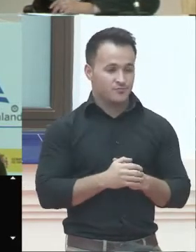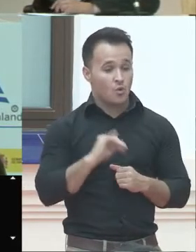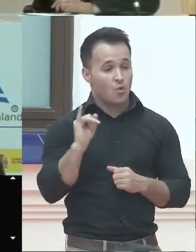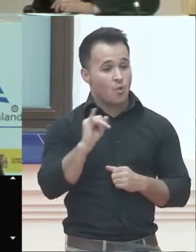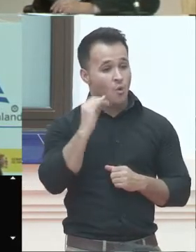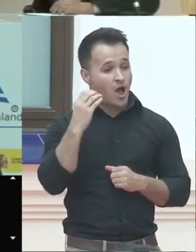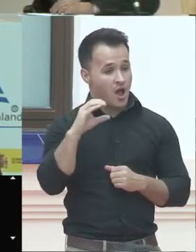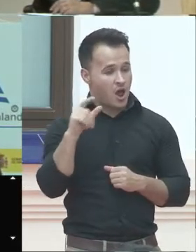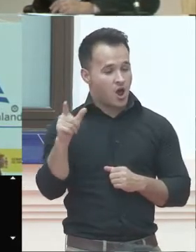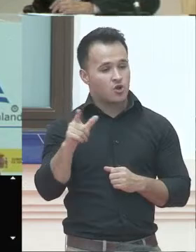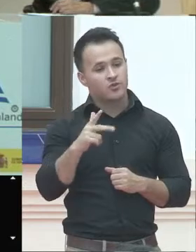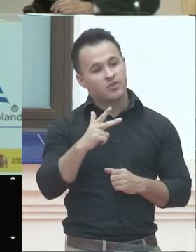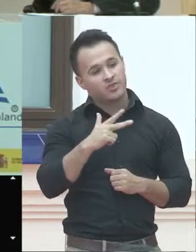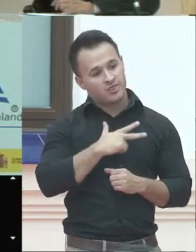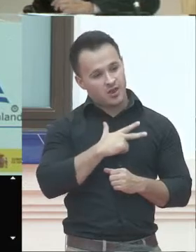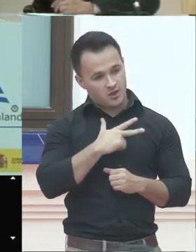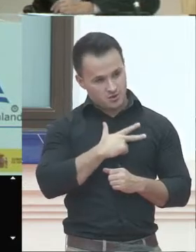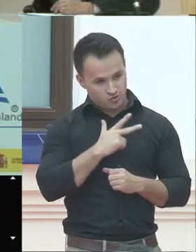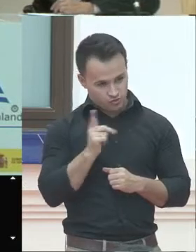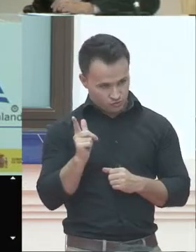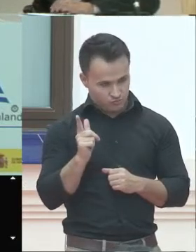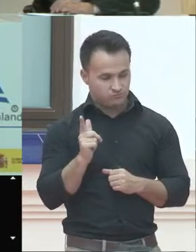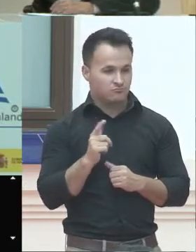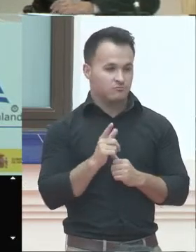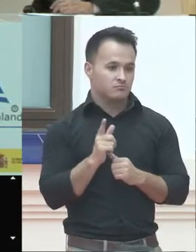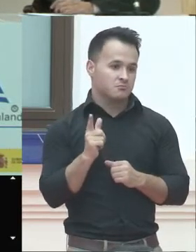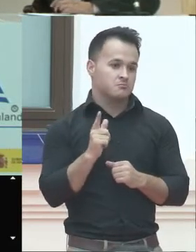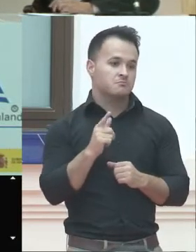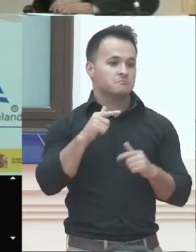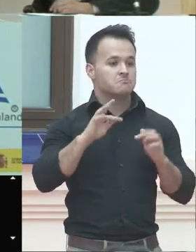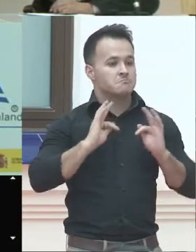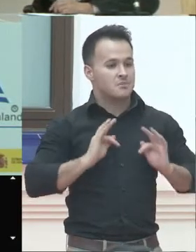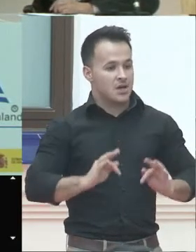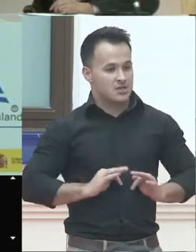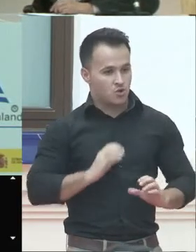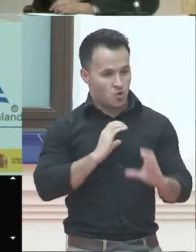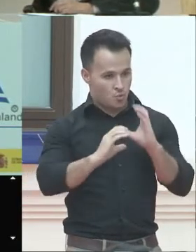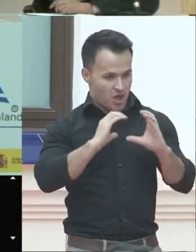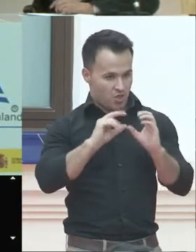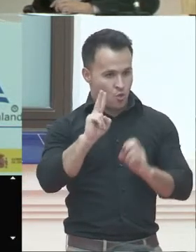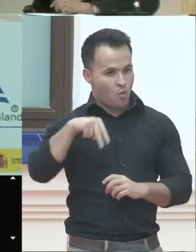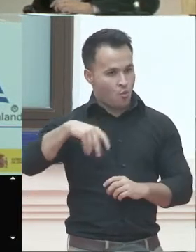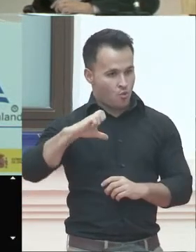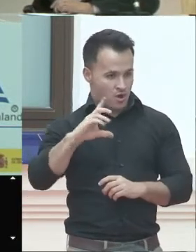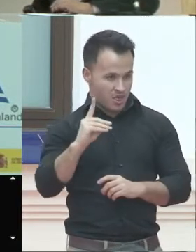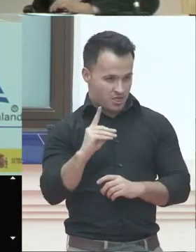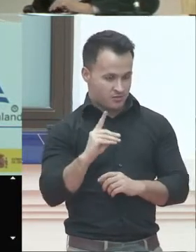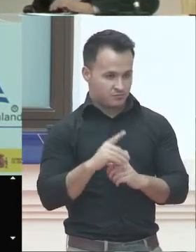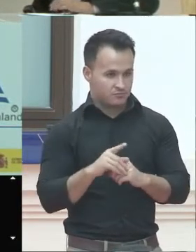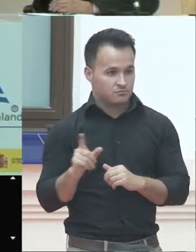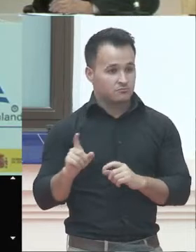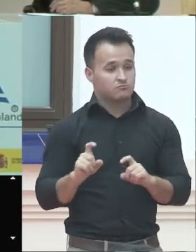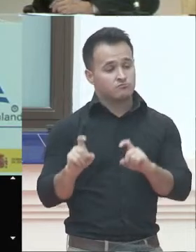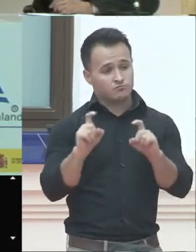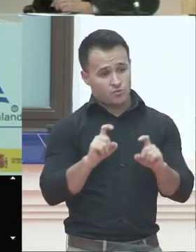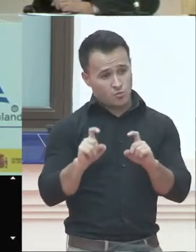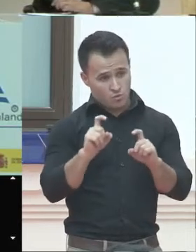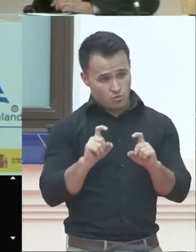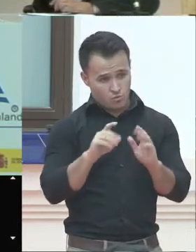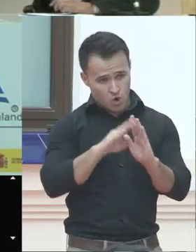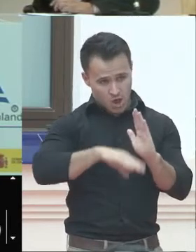Carlos es licenciado en Derecho y máster en Tecnologías de la Información y Comunicación por la UNED. Inició su trayectoria profesional como programador en el Banco